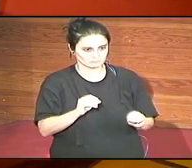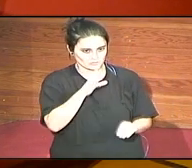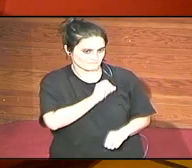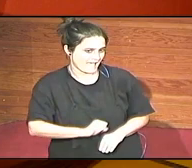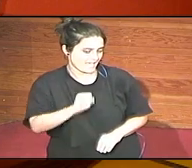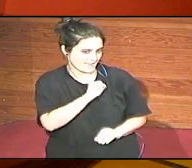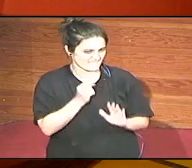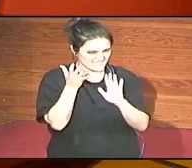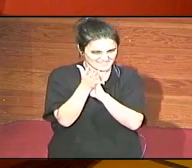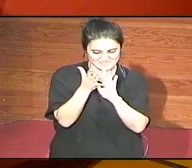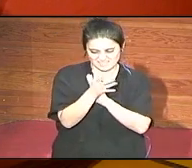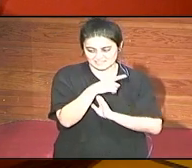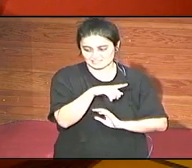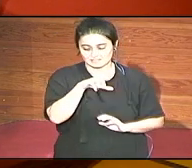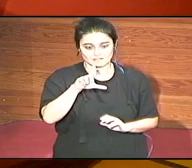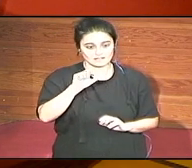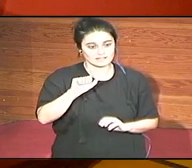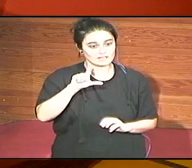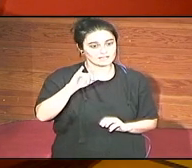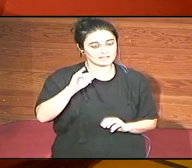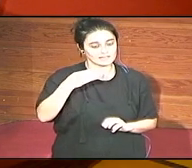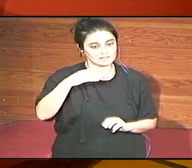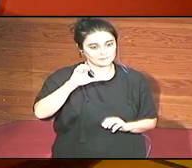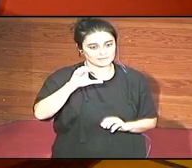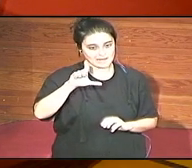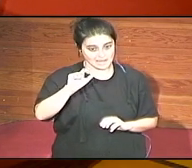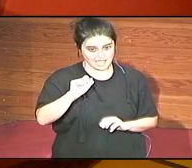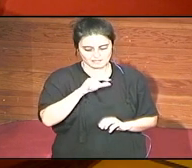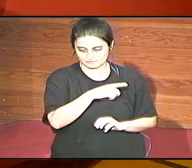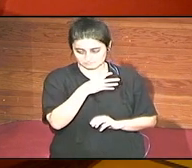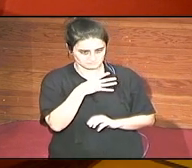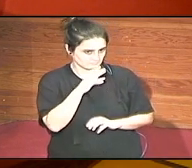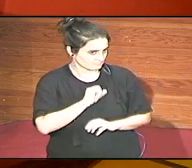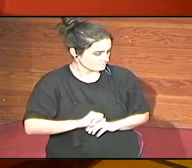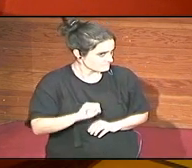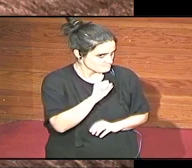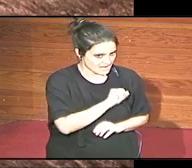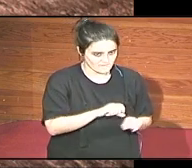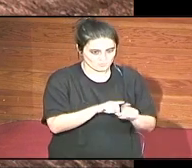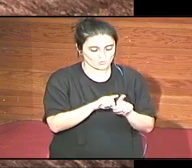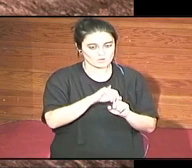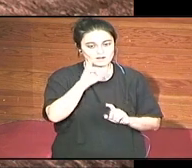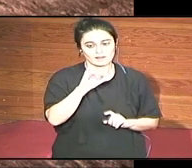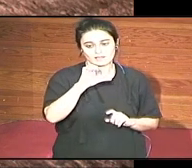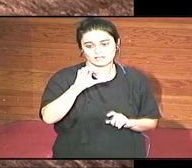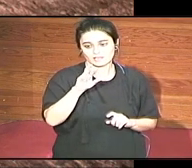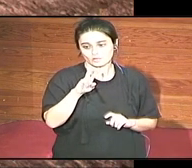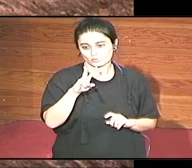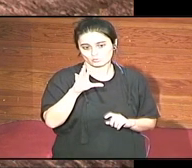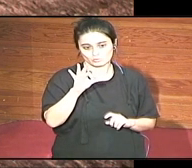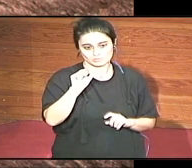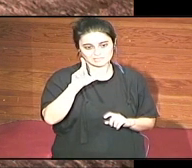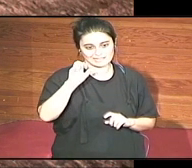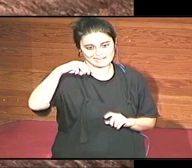de ellas esto es lalibela no sé si alguno de vosotros ha estado pero lalibela es una maravilla es le llaman el jerusalén de áfrica pero